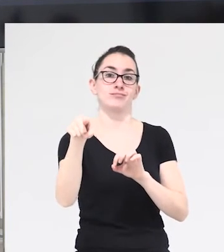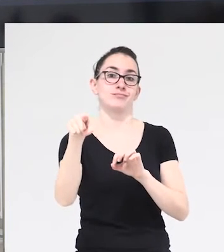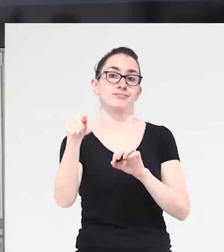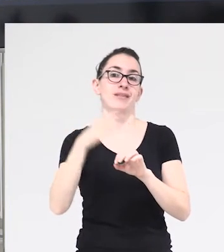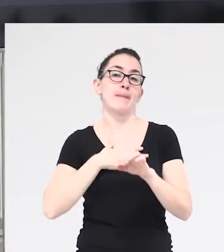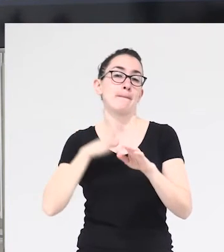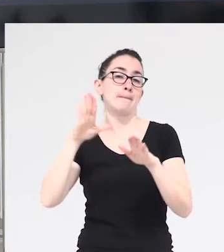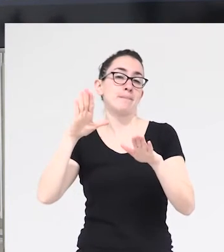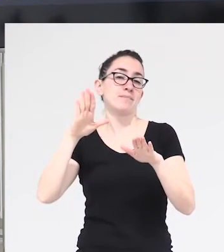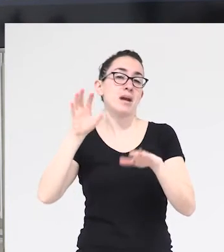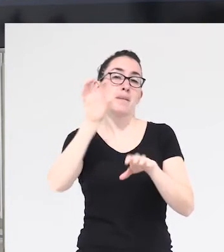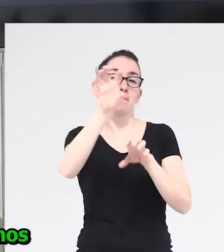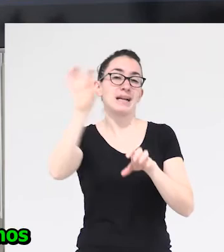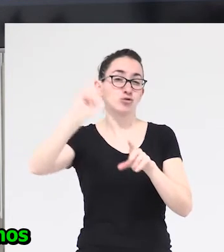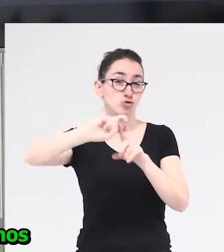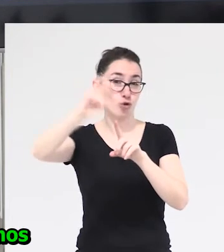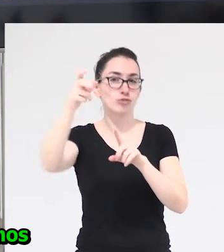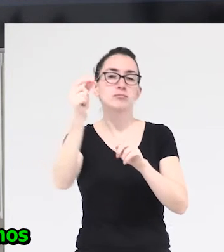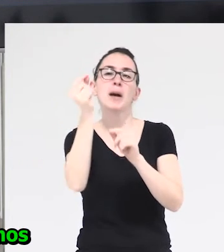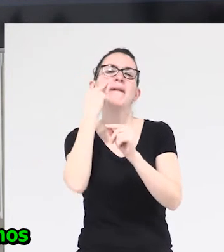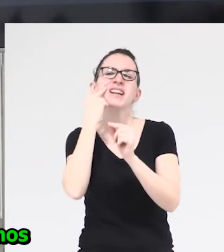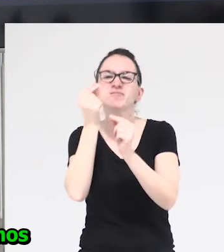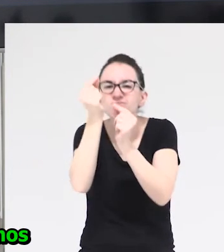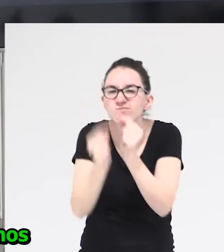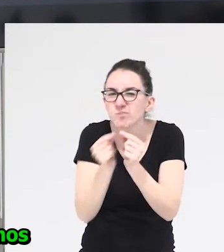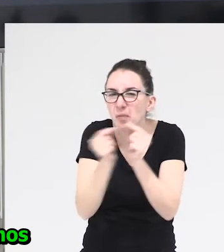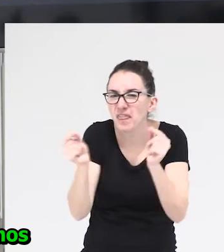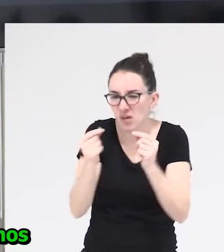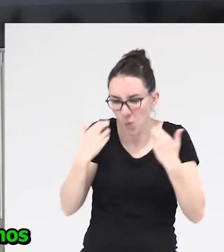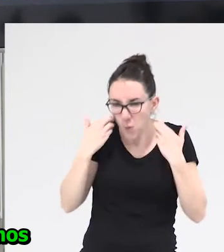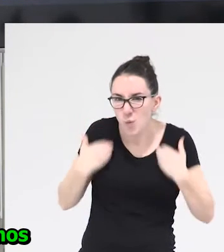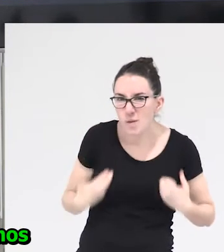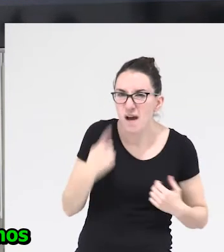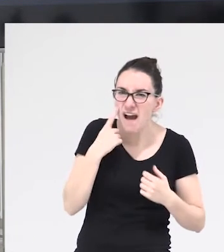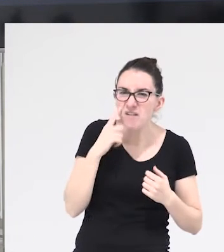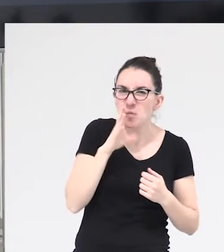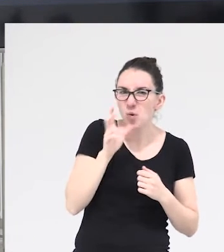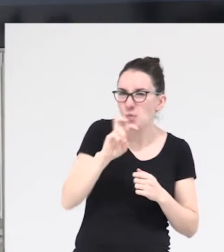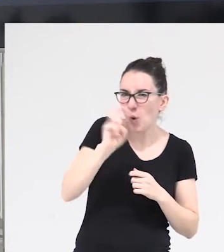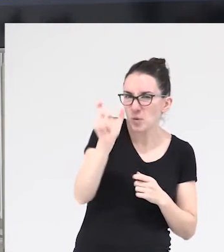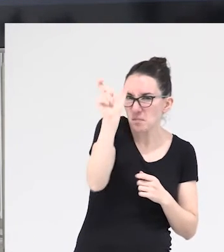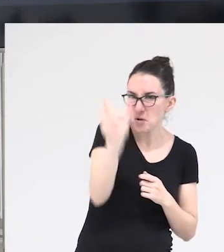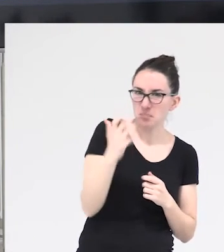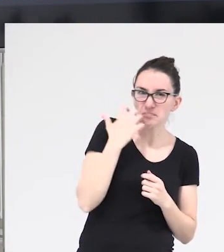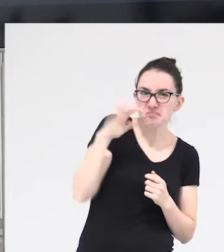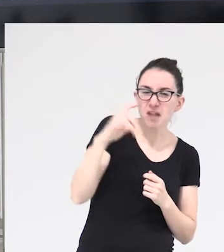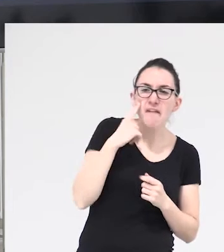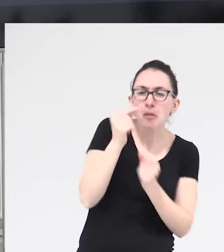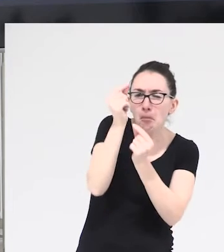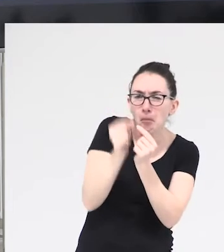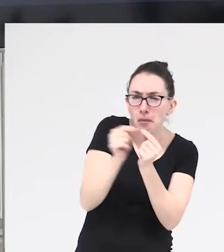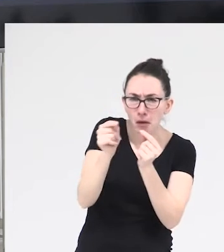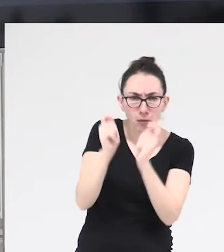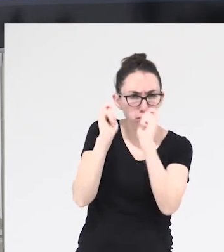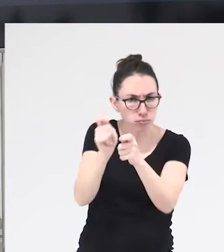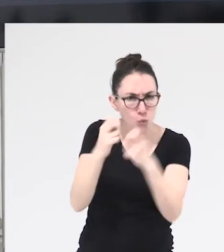sea, va de la mano de la antropología, que es como vamos a mirar qué es esto otro que nos encontramos, a ver si le damos el estatus de humano